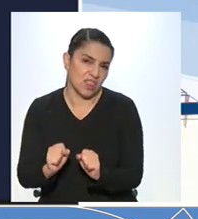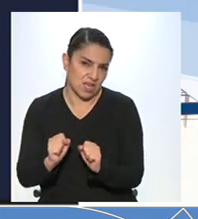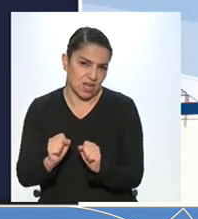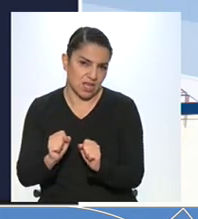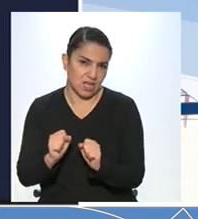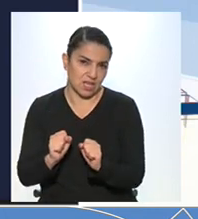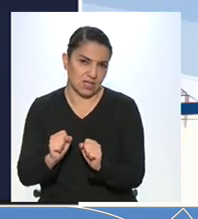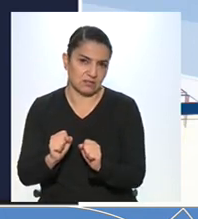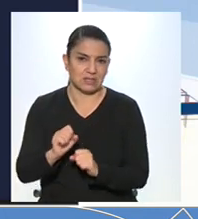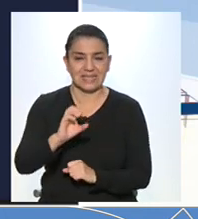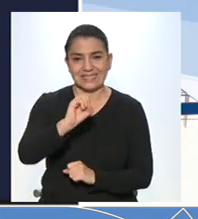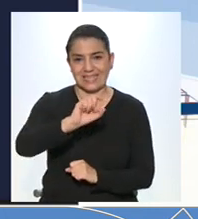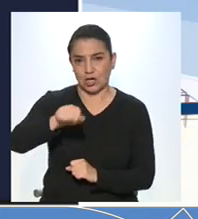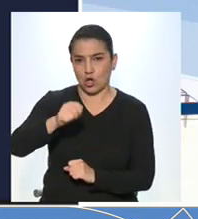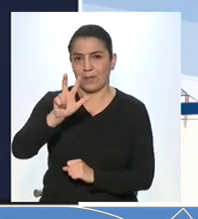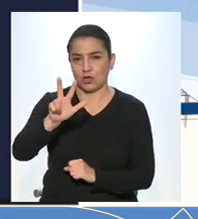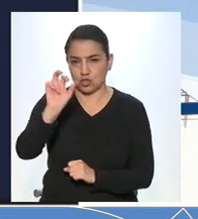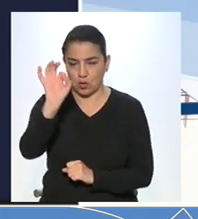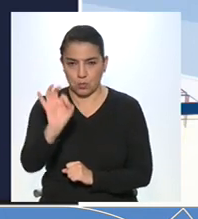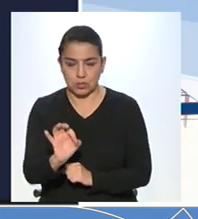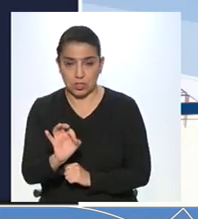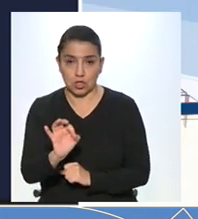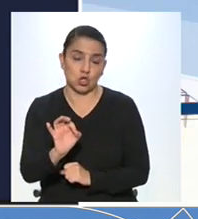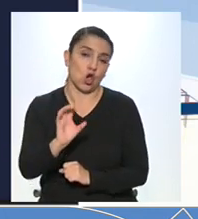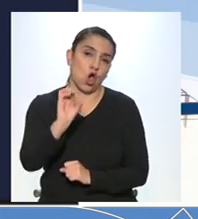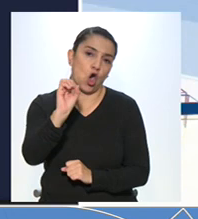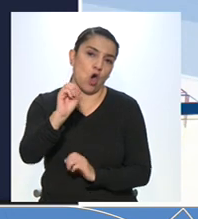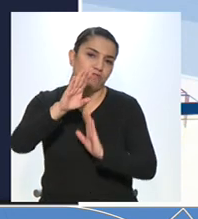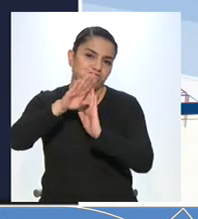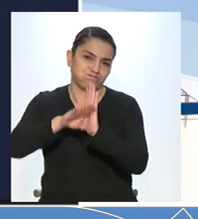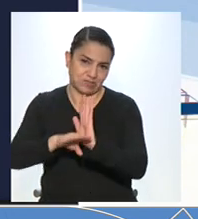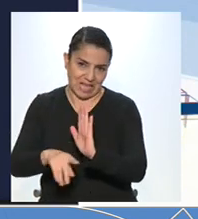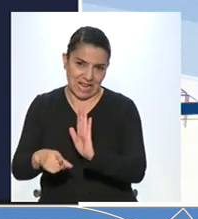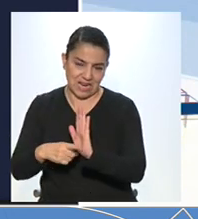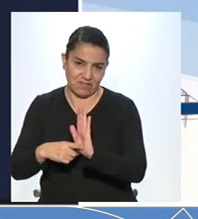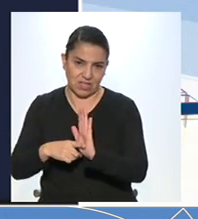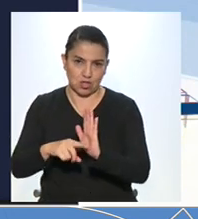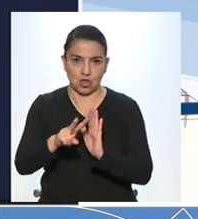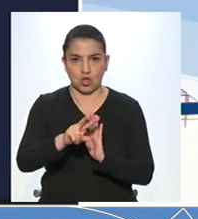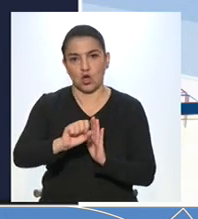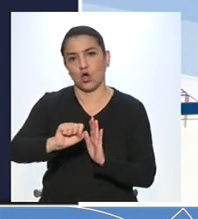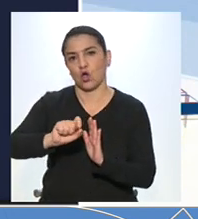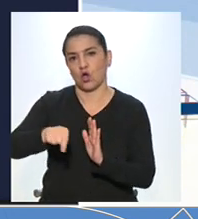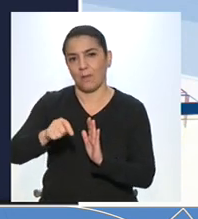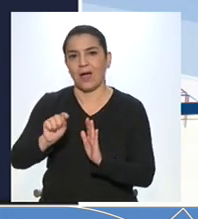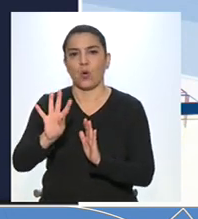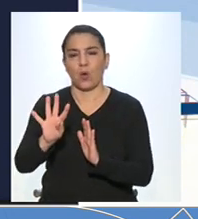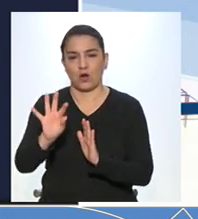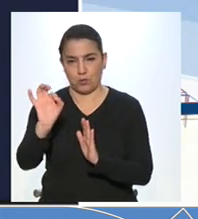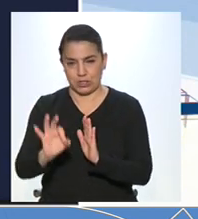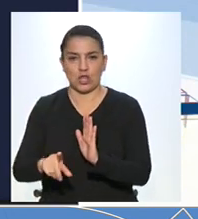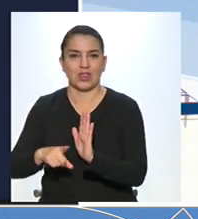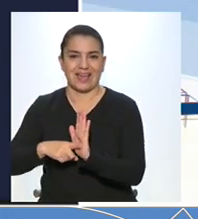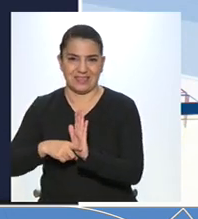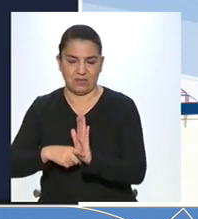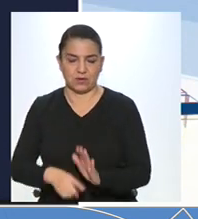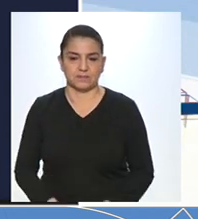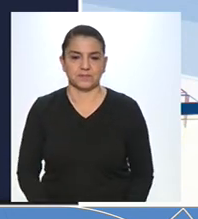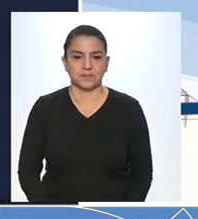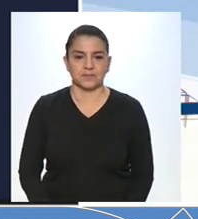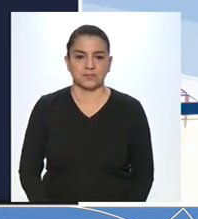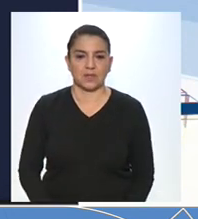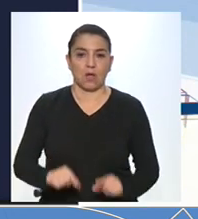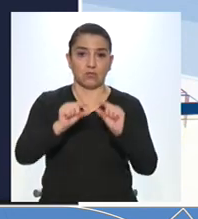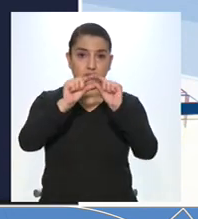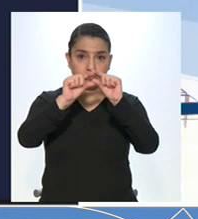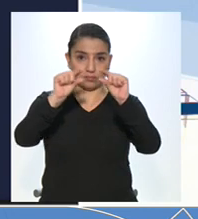del orden del 0,8% o incluso negativo en un 2,4%. En la parte superior de del cuadro podemos